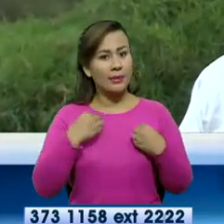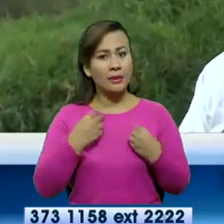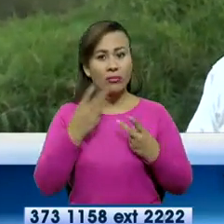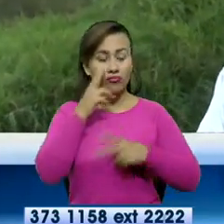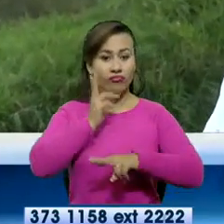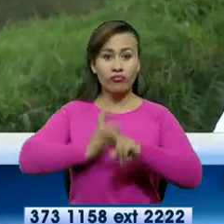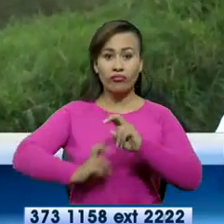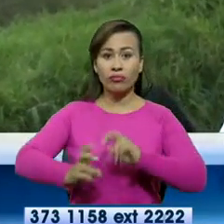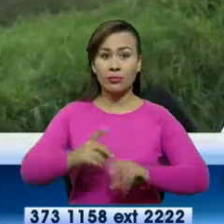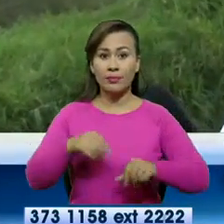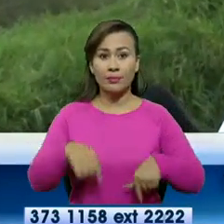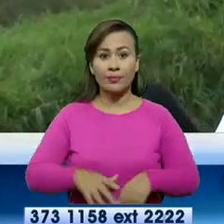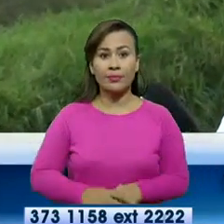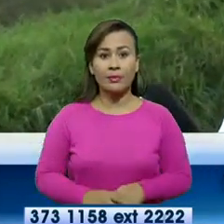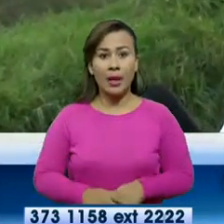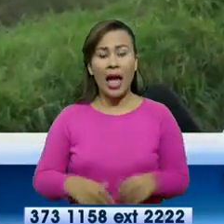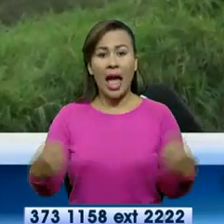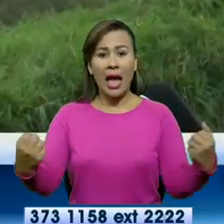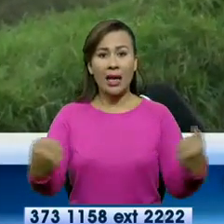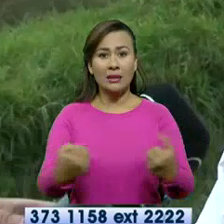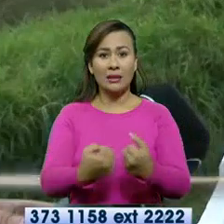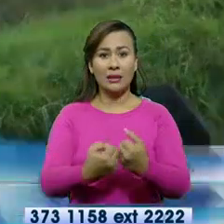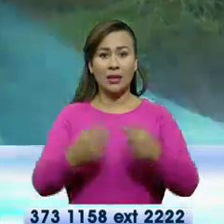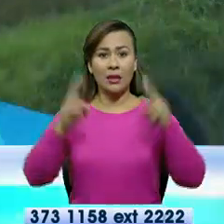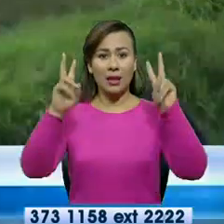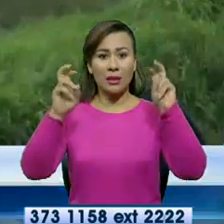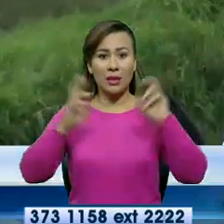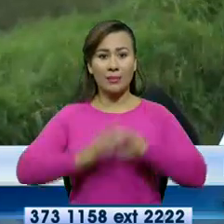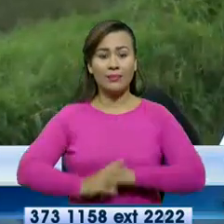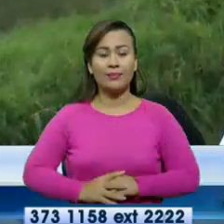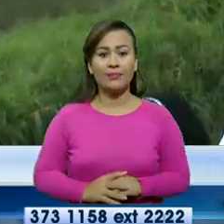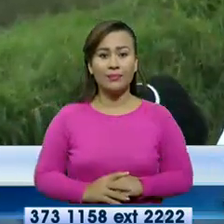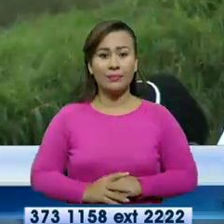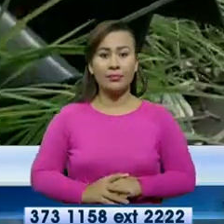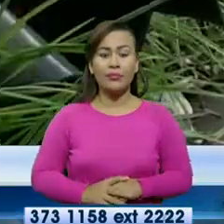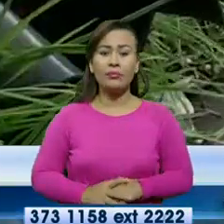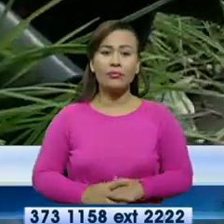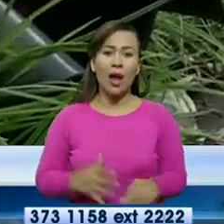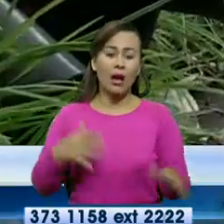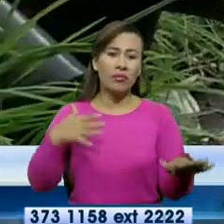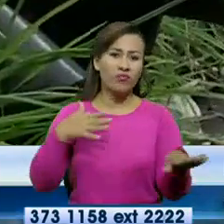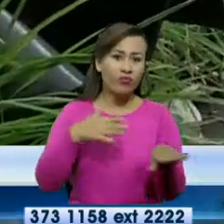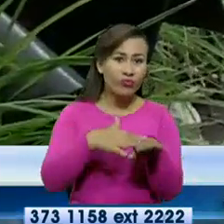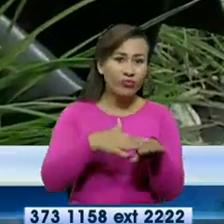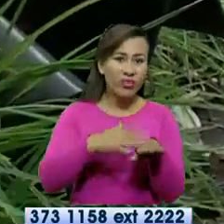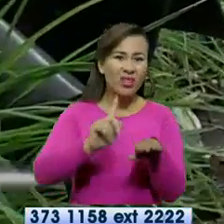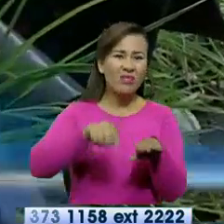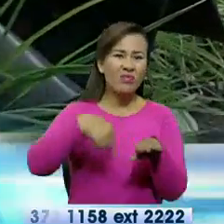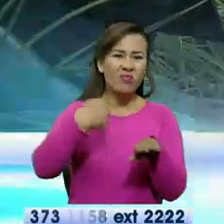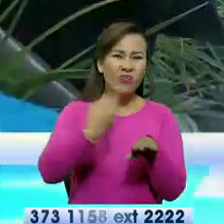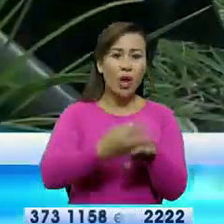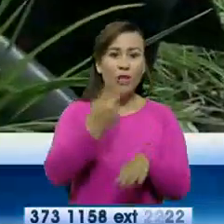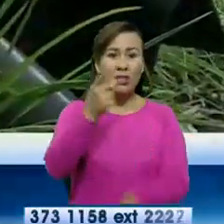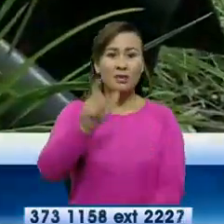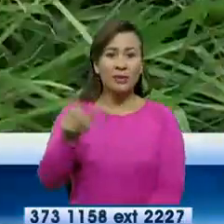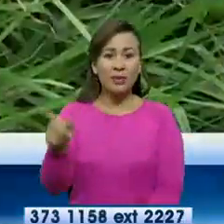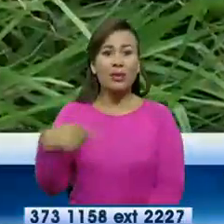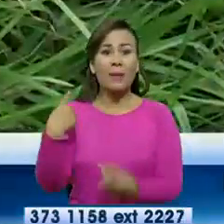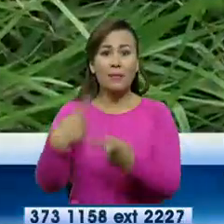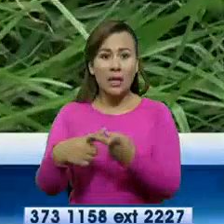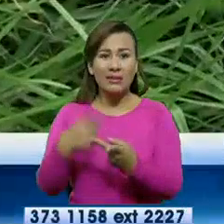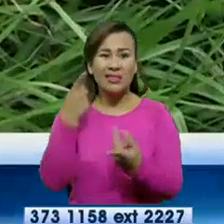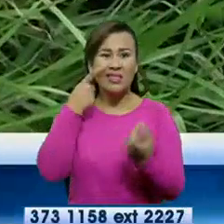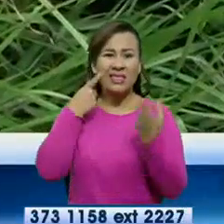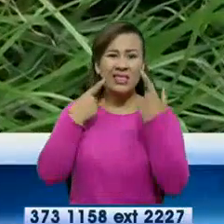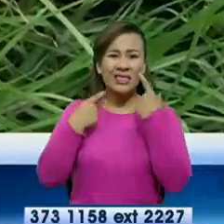procedimiento de un accidente de tránsito de tipología pérdida de carril de circulación y estrellamiento. Dos personas más resultaron gravemente heridas y